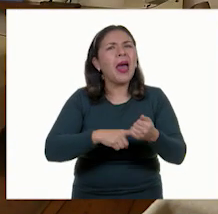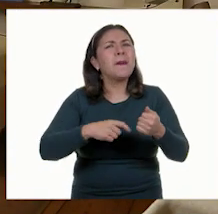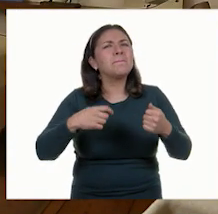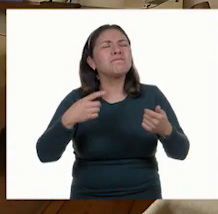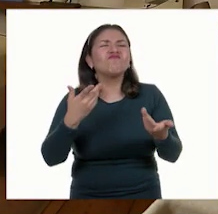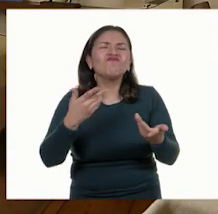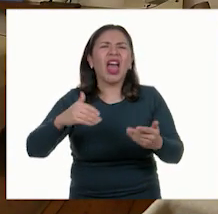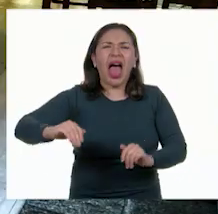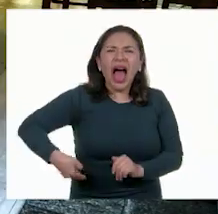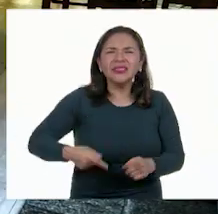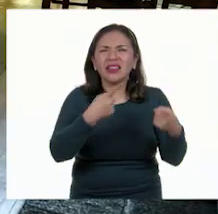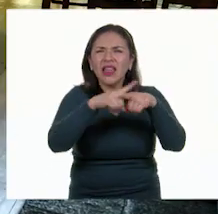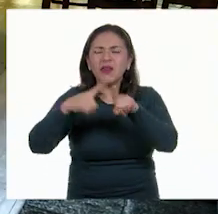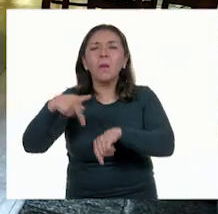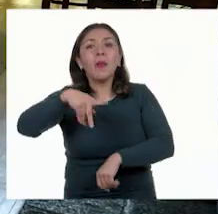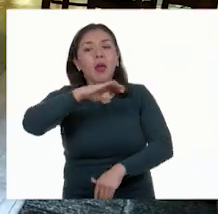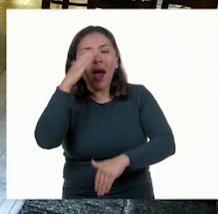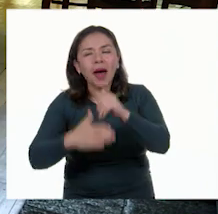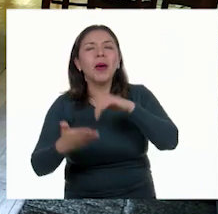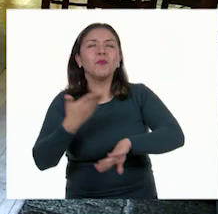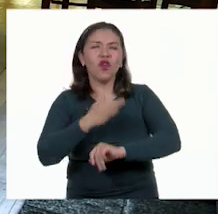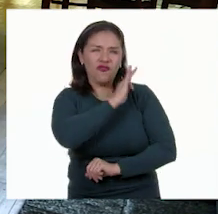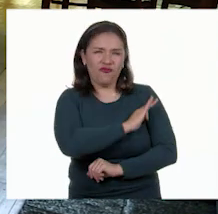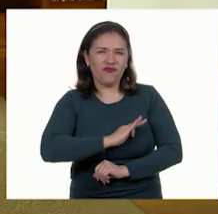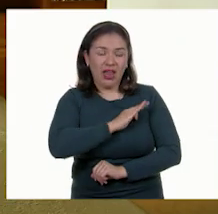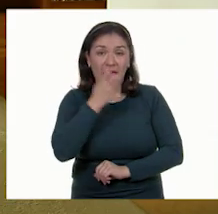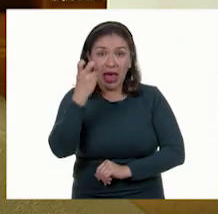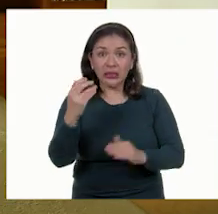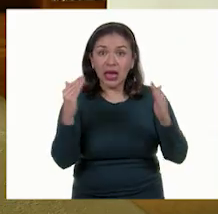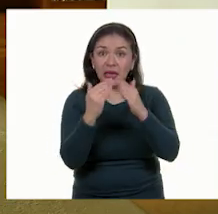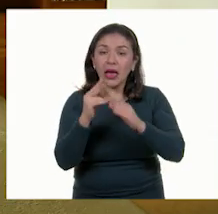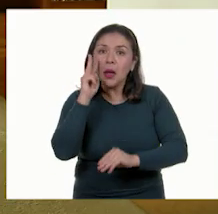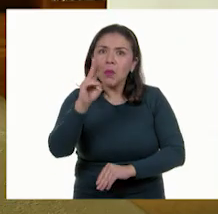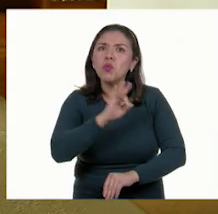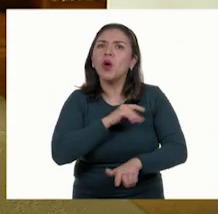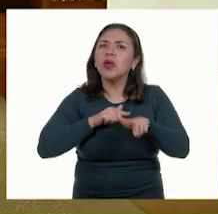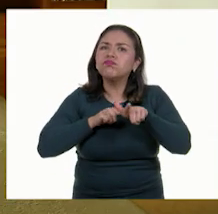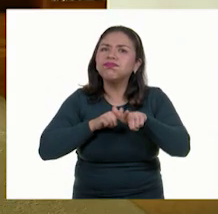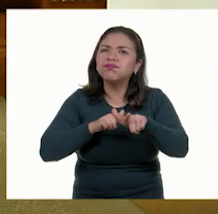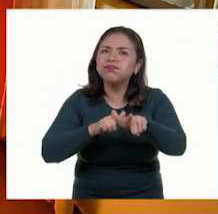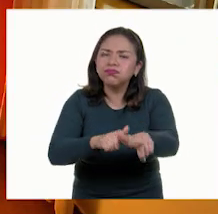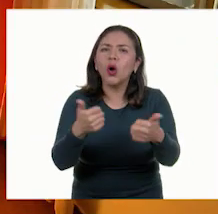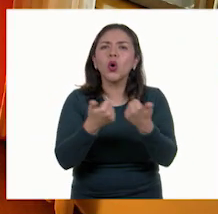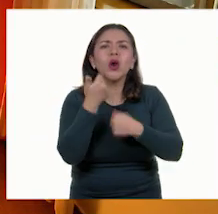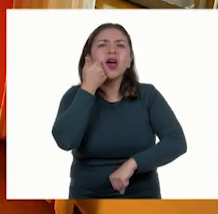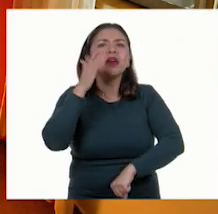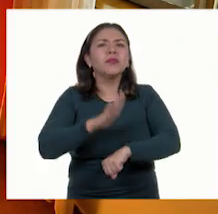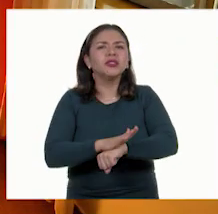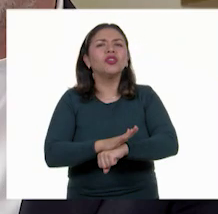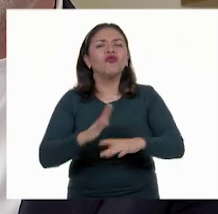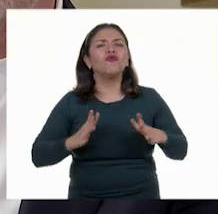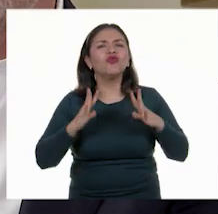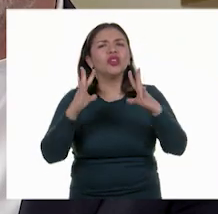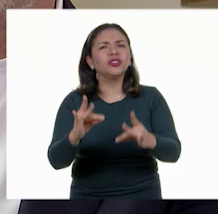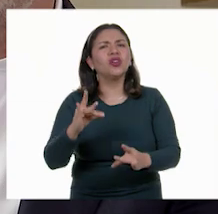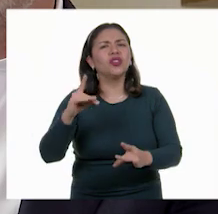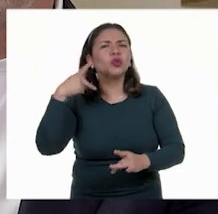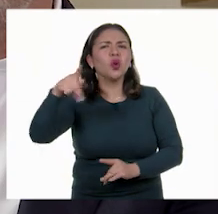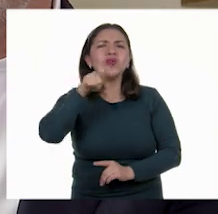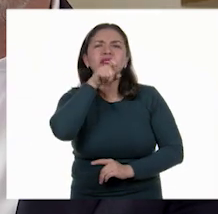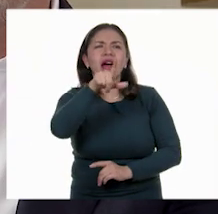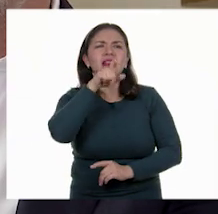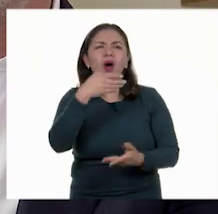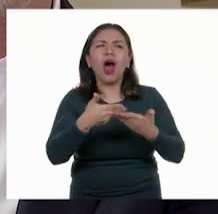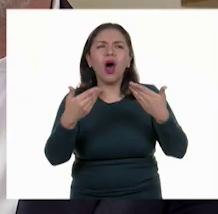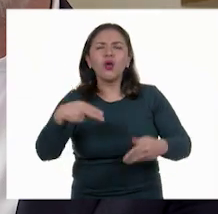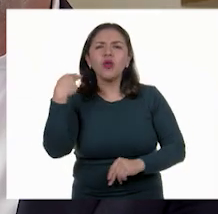final muy feliz. La casa ha podido ser preservada, administrada por la Fundación de Arquitectura Tapatía, que también ahora lleva